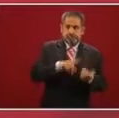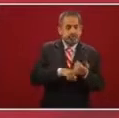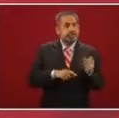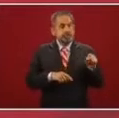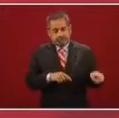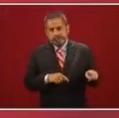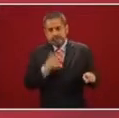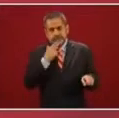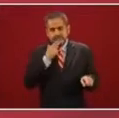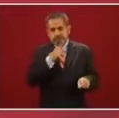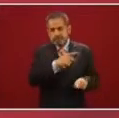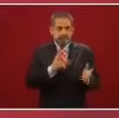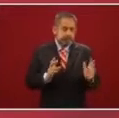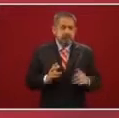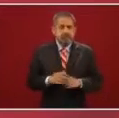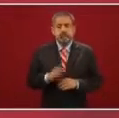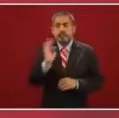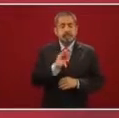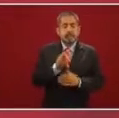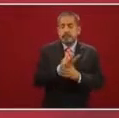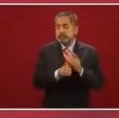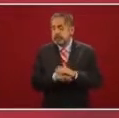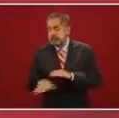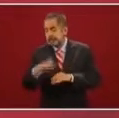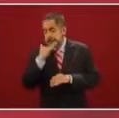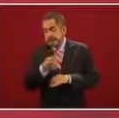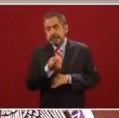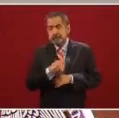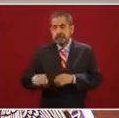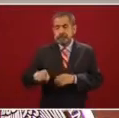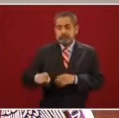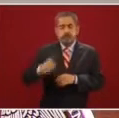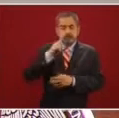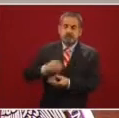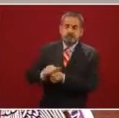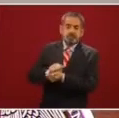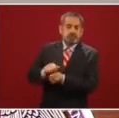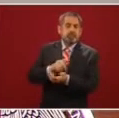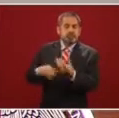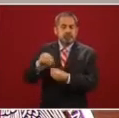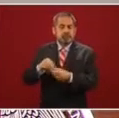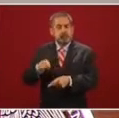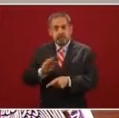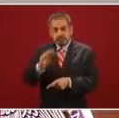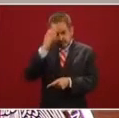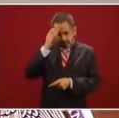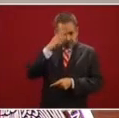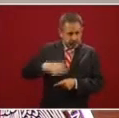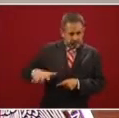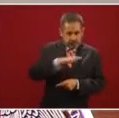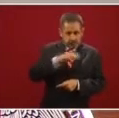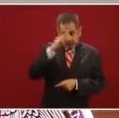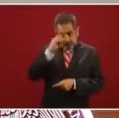de agua que se reuse sería mínima y en caso de que se descargue pues se iría hacia el tratamiento y en la zona, yo no sé si conozcan la zona, pero